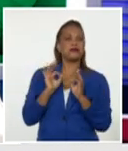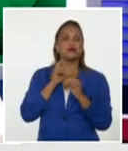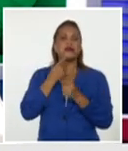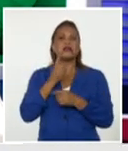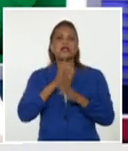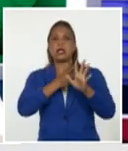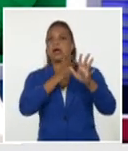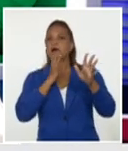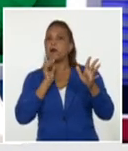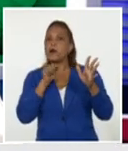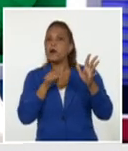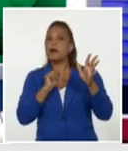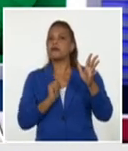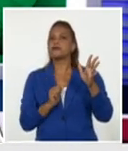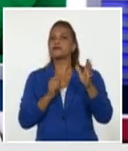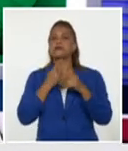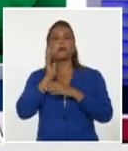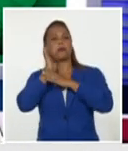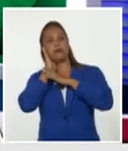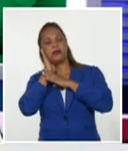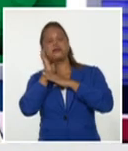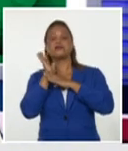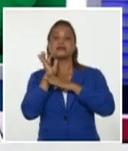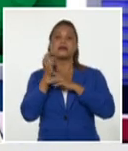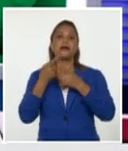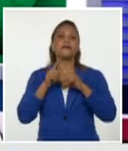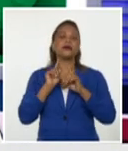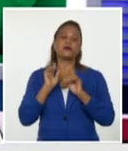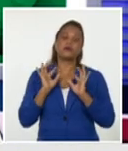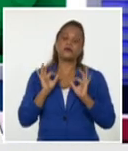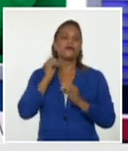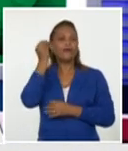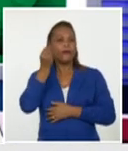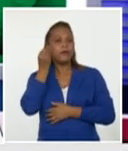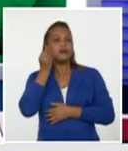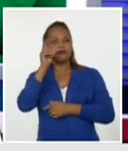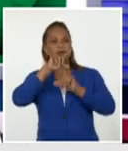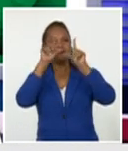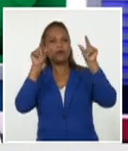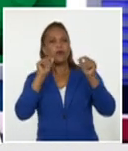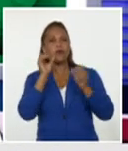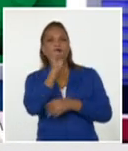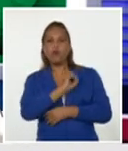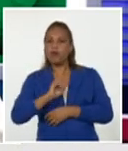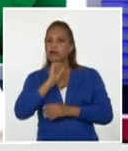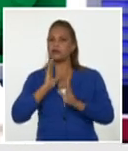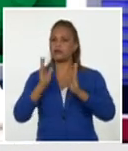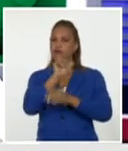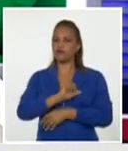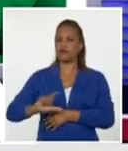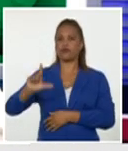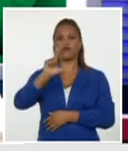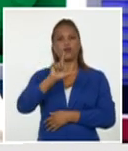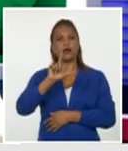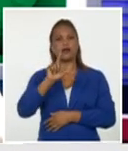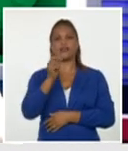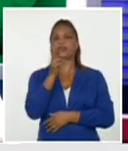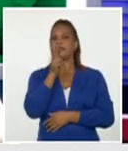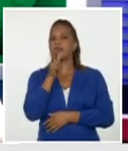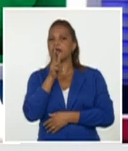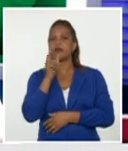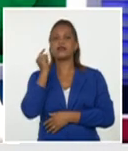están... Pero bueno, yo estoy seguro que tiene que haber, Cuba tiene una organización social, tiene CDR, tiene